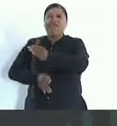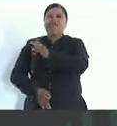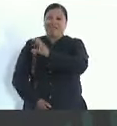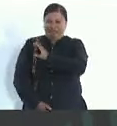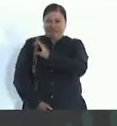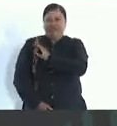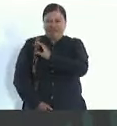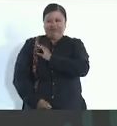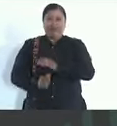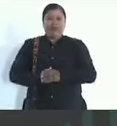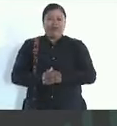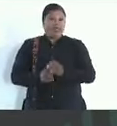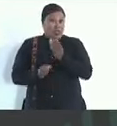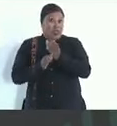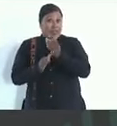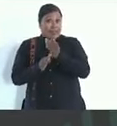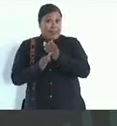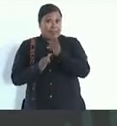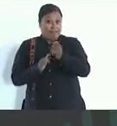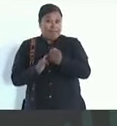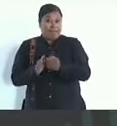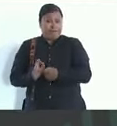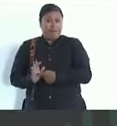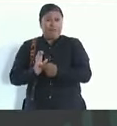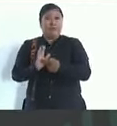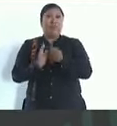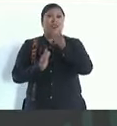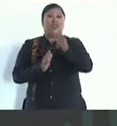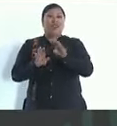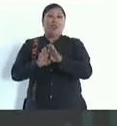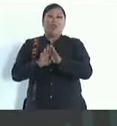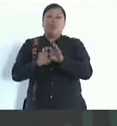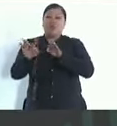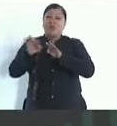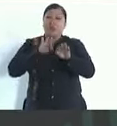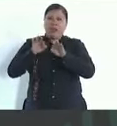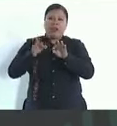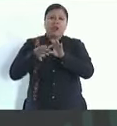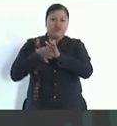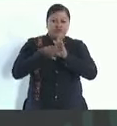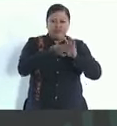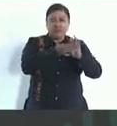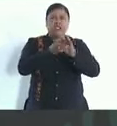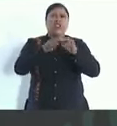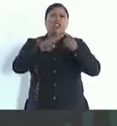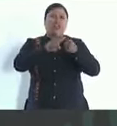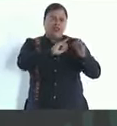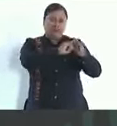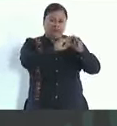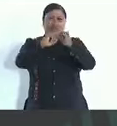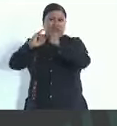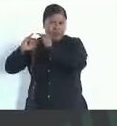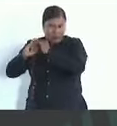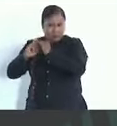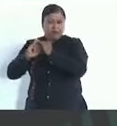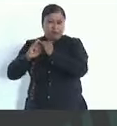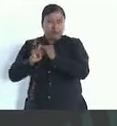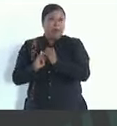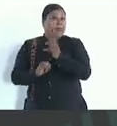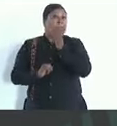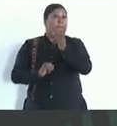Lo que se presenta a continuación es fruto de la coordinación de muchas dependencias, pero que tuvieron